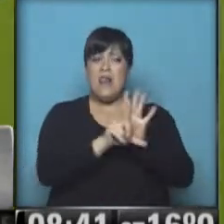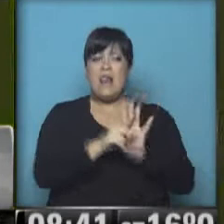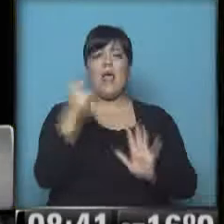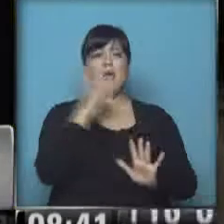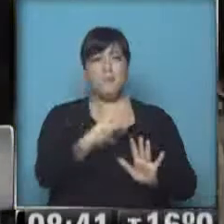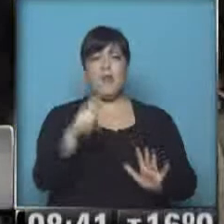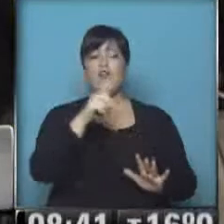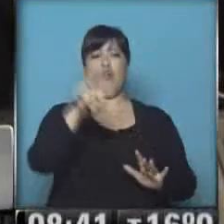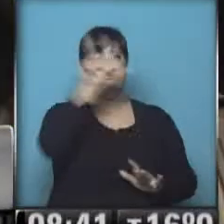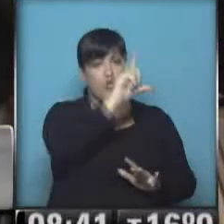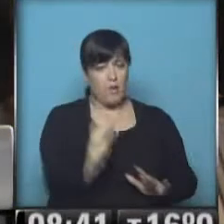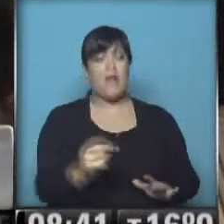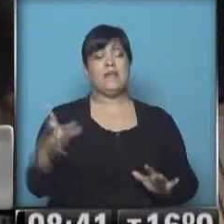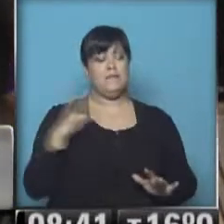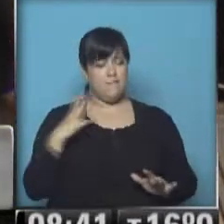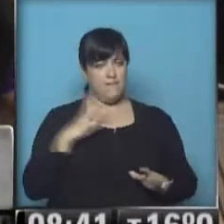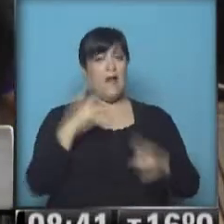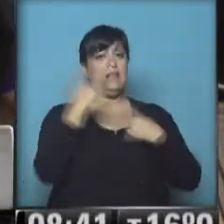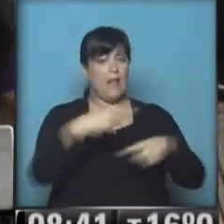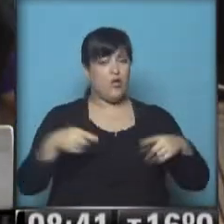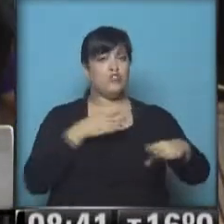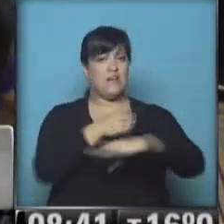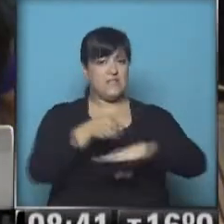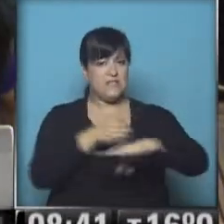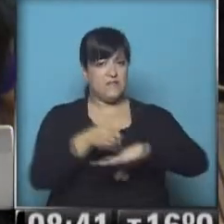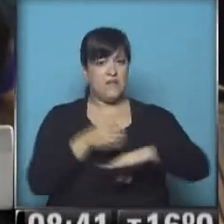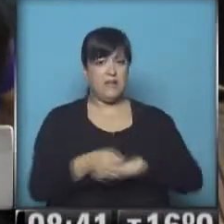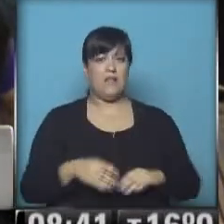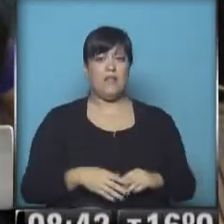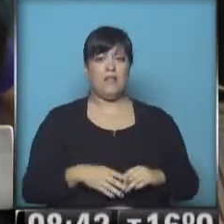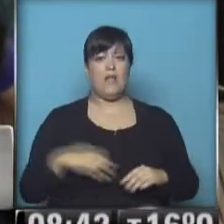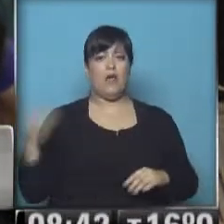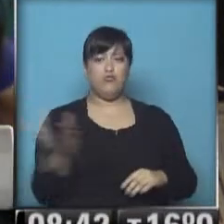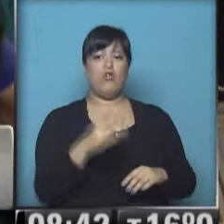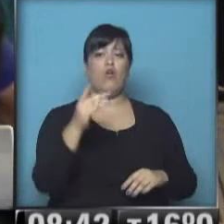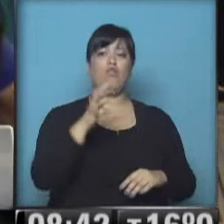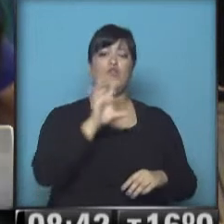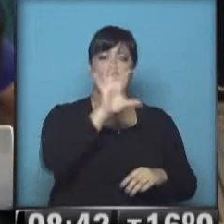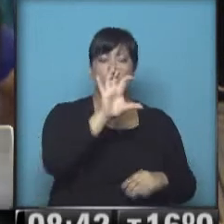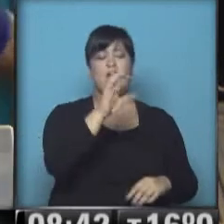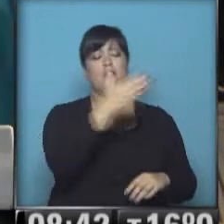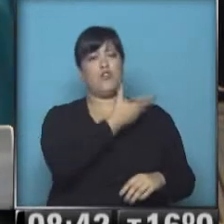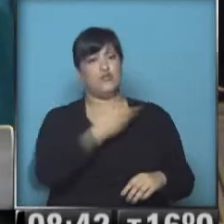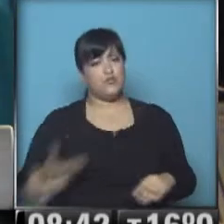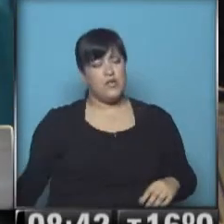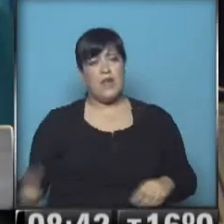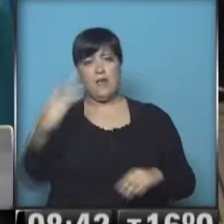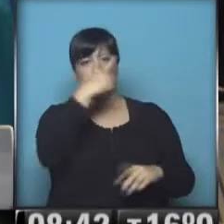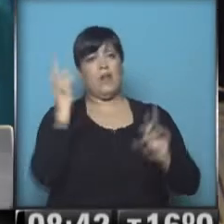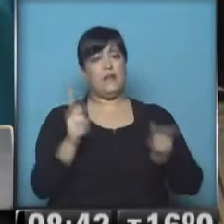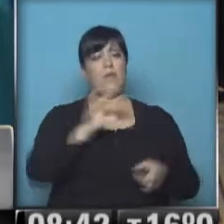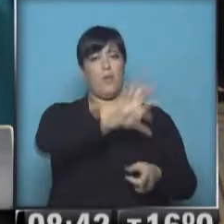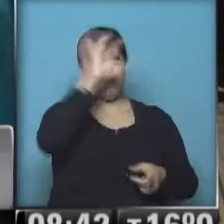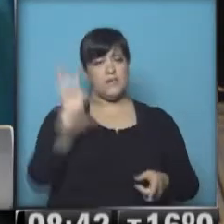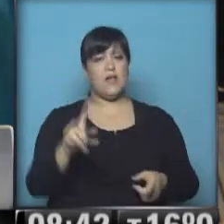en todo el país, y esto es un trabajo que tenemos que hacer gobierno nacional, gobiernos provinciales y municipales. Y el otro